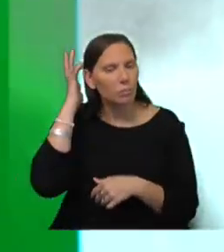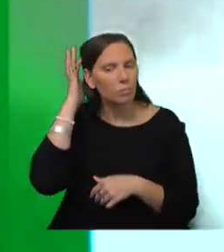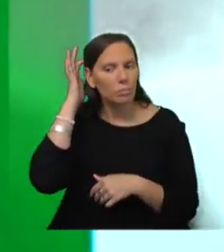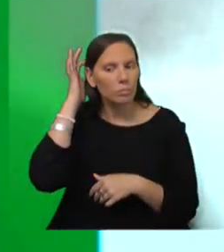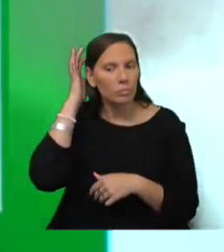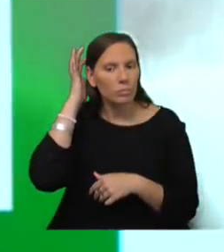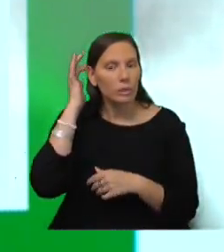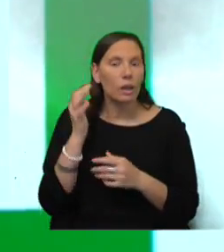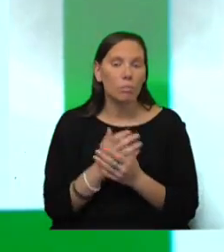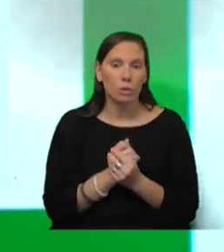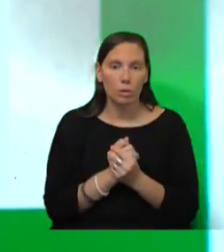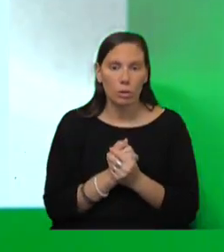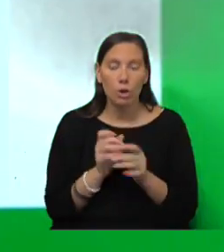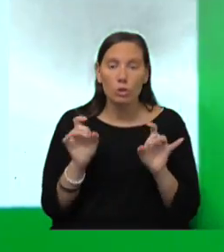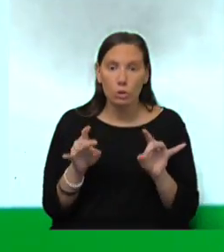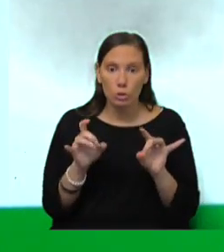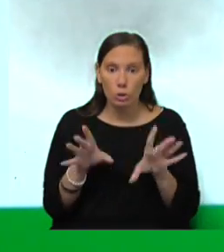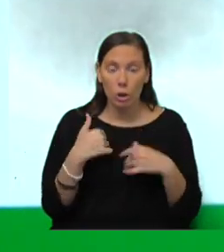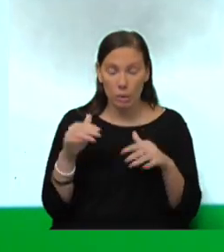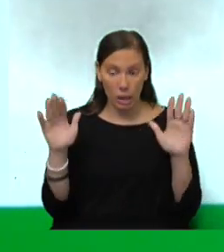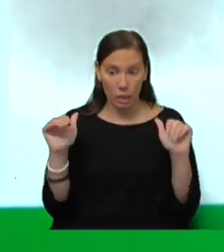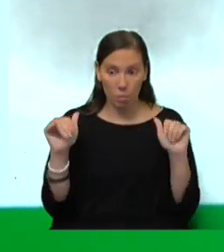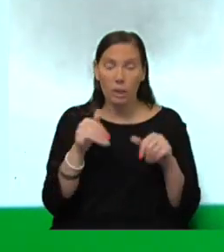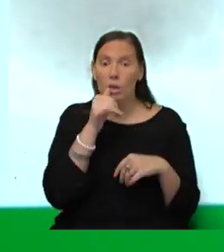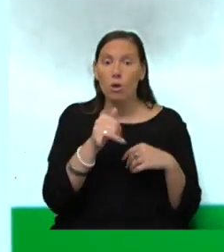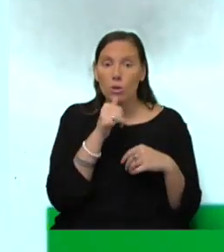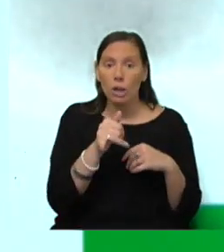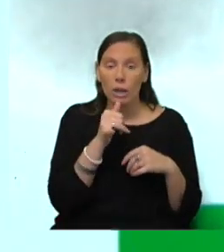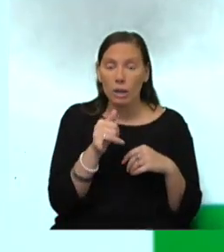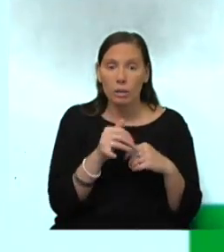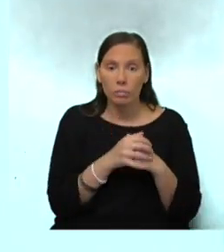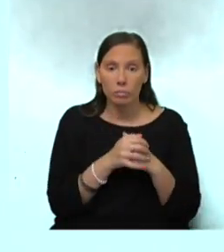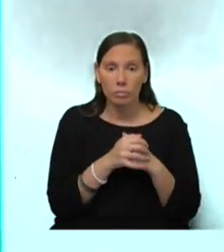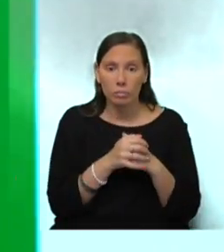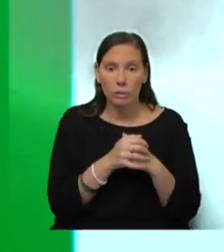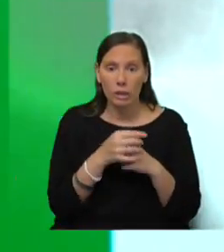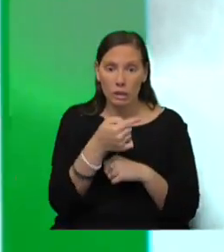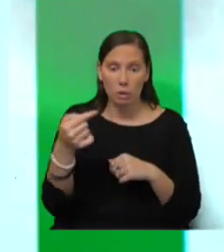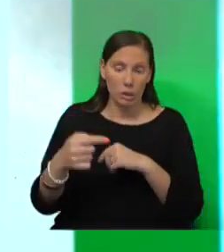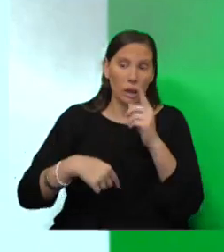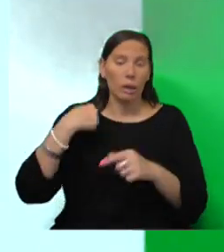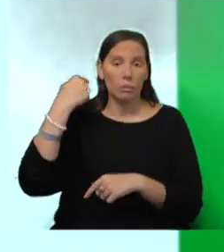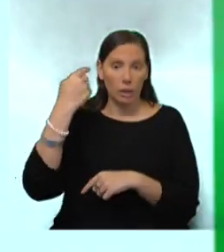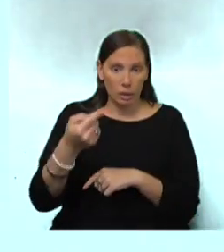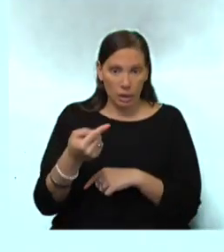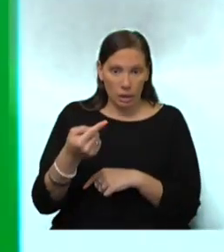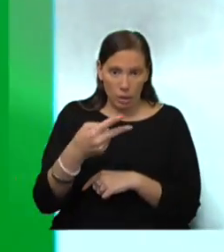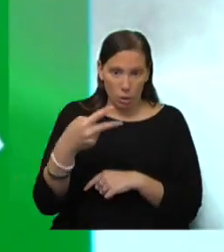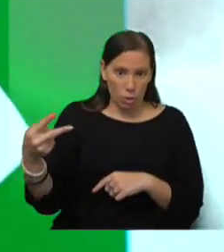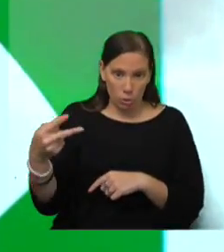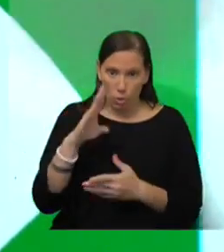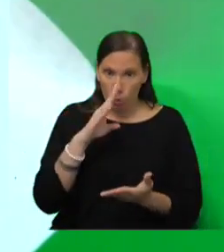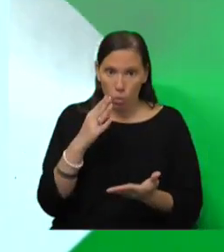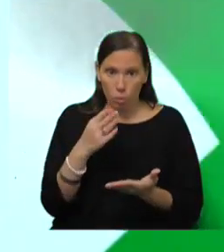Y bueno Pilar simplemente me quiero despedir haciendo un anticipo eh Para la semana próxima y la siguiente que son las dos